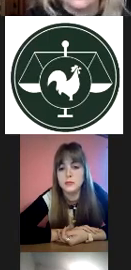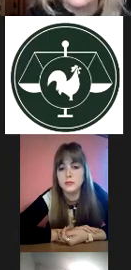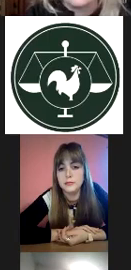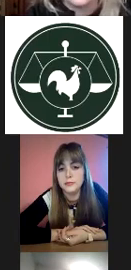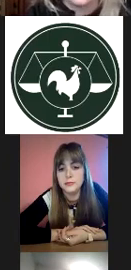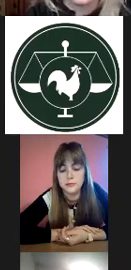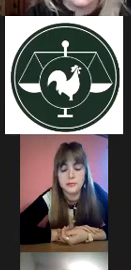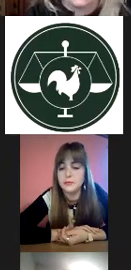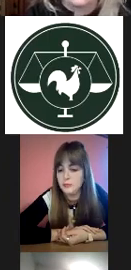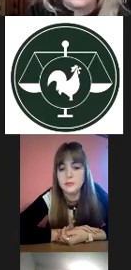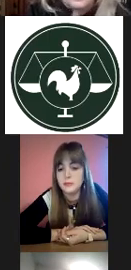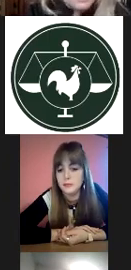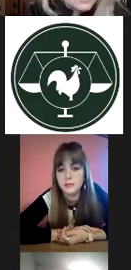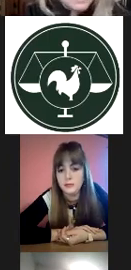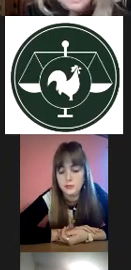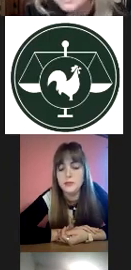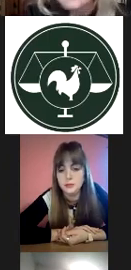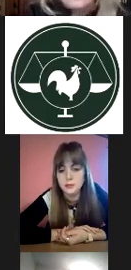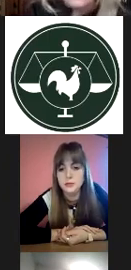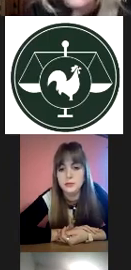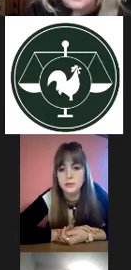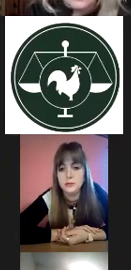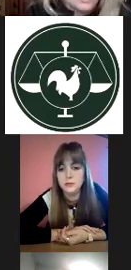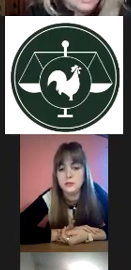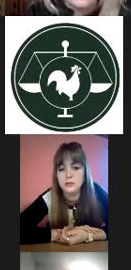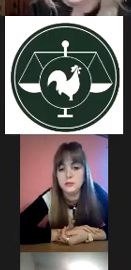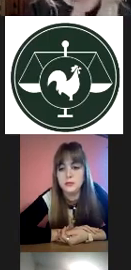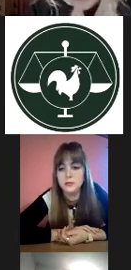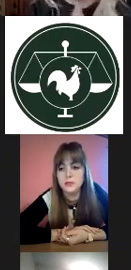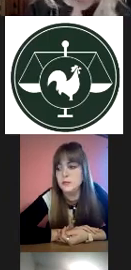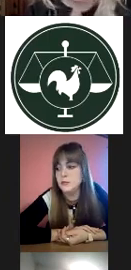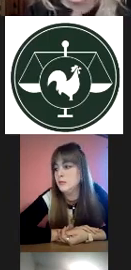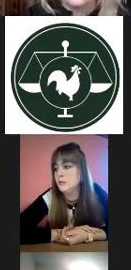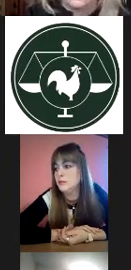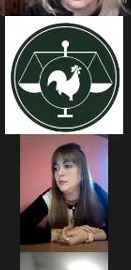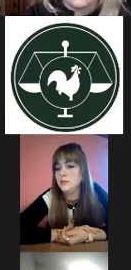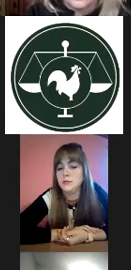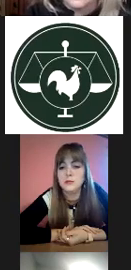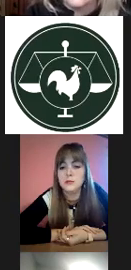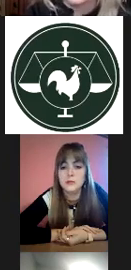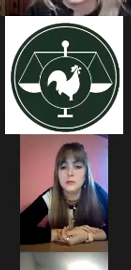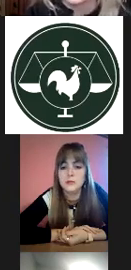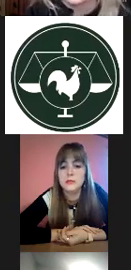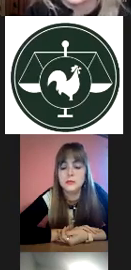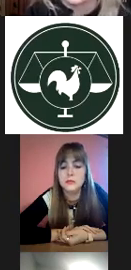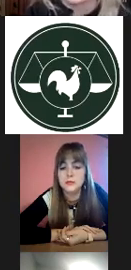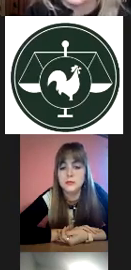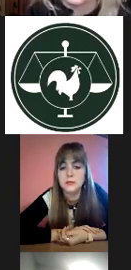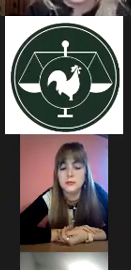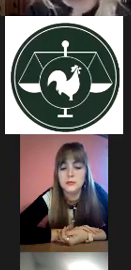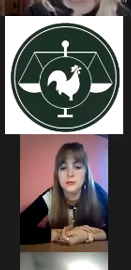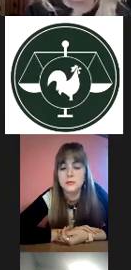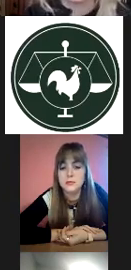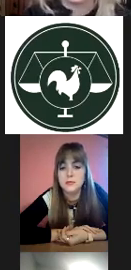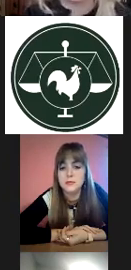los 4 meses puede entrar en celo. Hace poco una persona que estaba necesitando castrar una gata, me